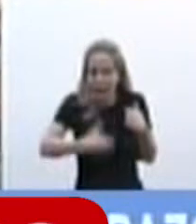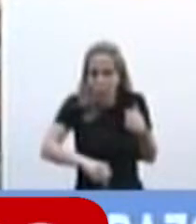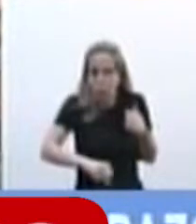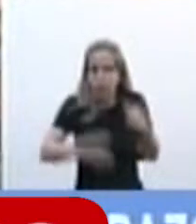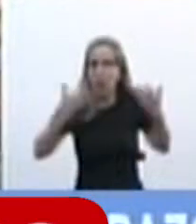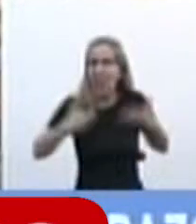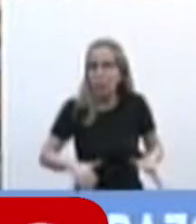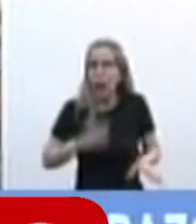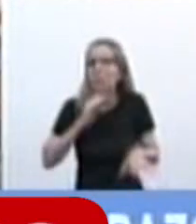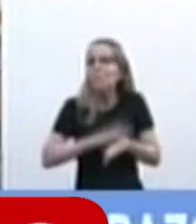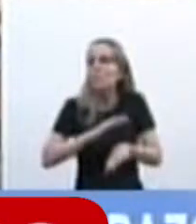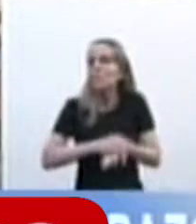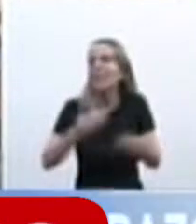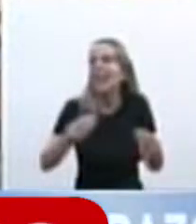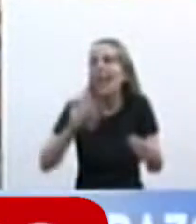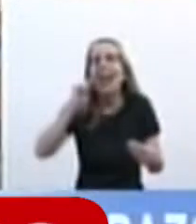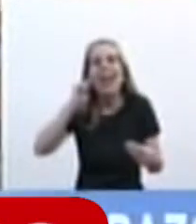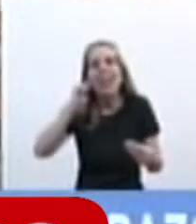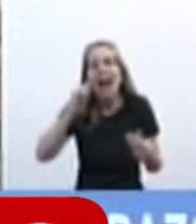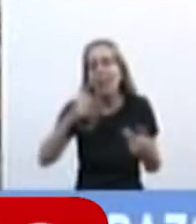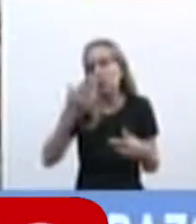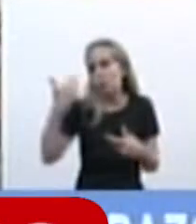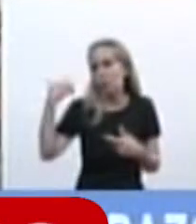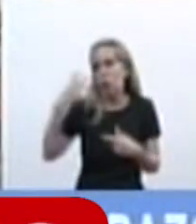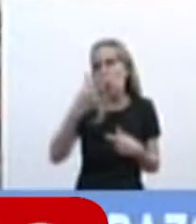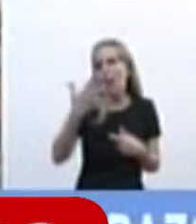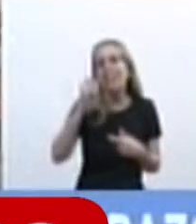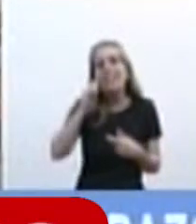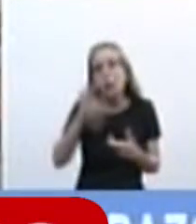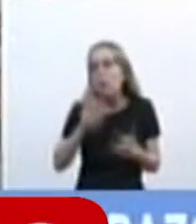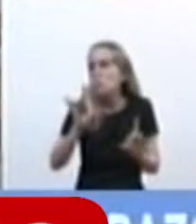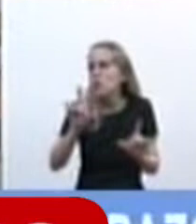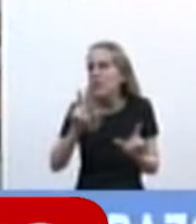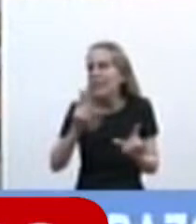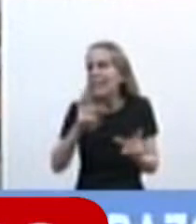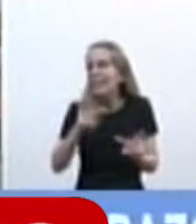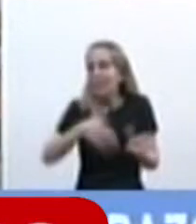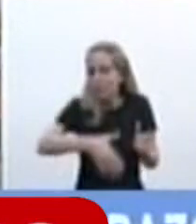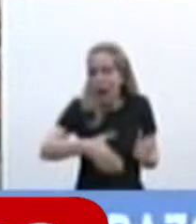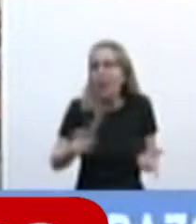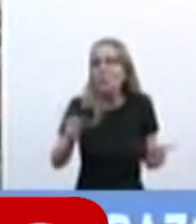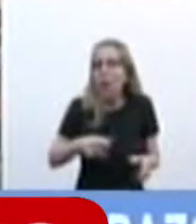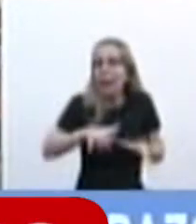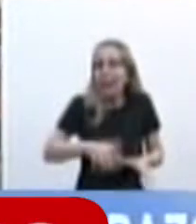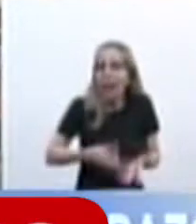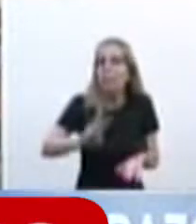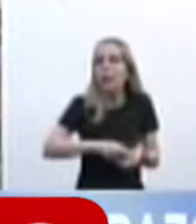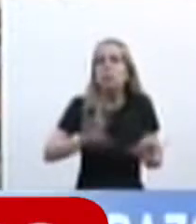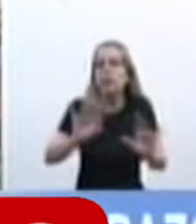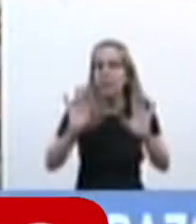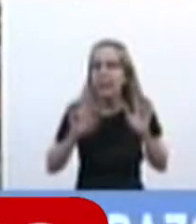tenía 45 años y mis óvulos eran demasiado débiles para volver a concebir, sino que